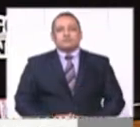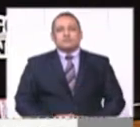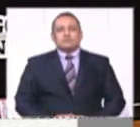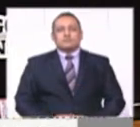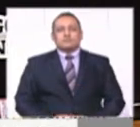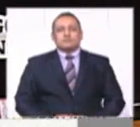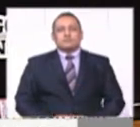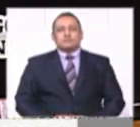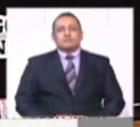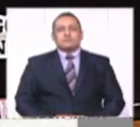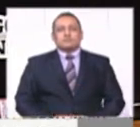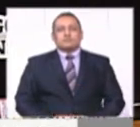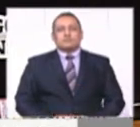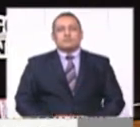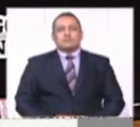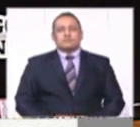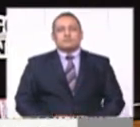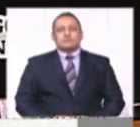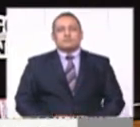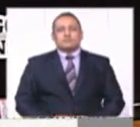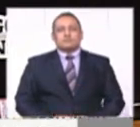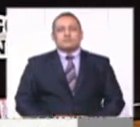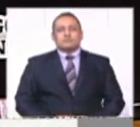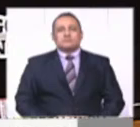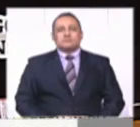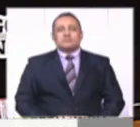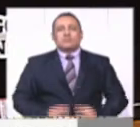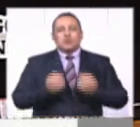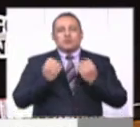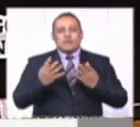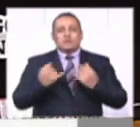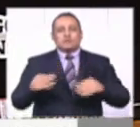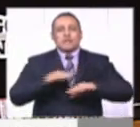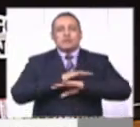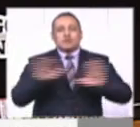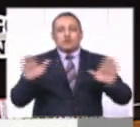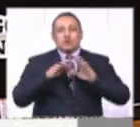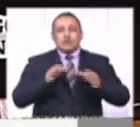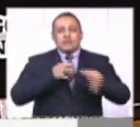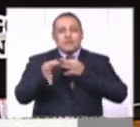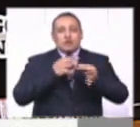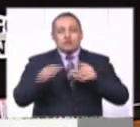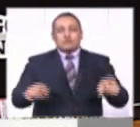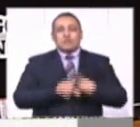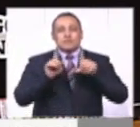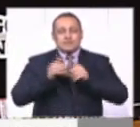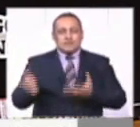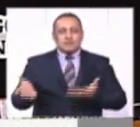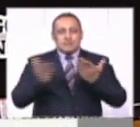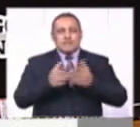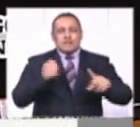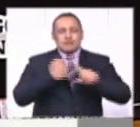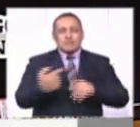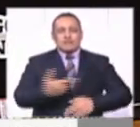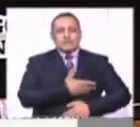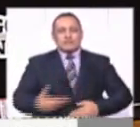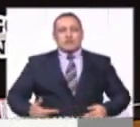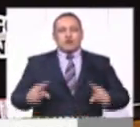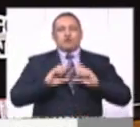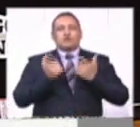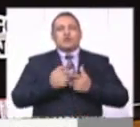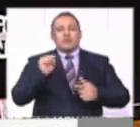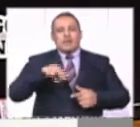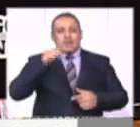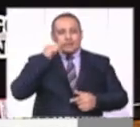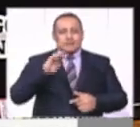abogado no muy bien habiendo concluido las intervenciones se invita al expresidente del Consejo de ministros señor